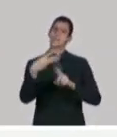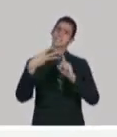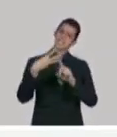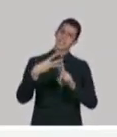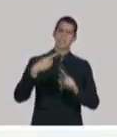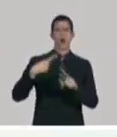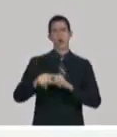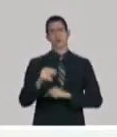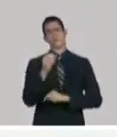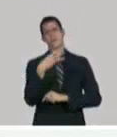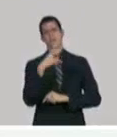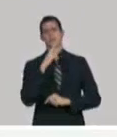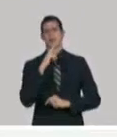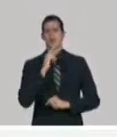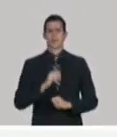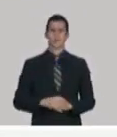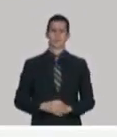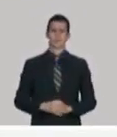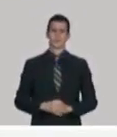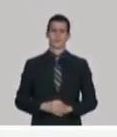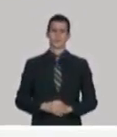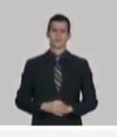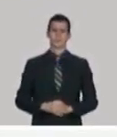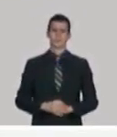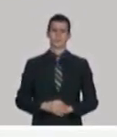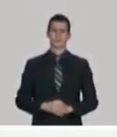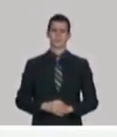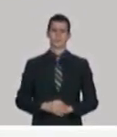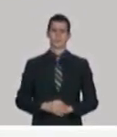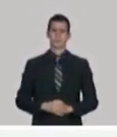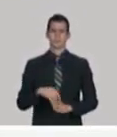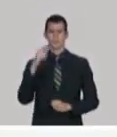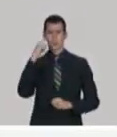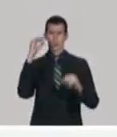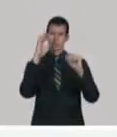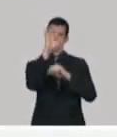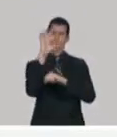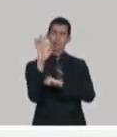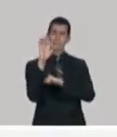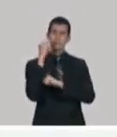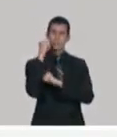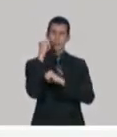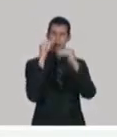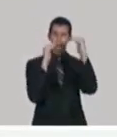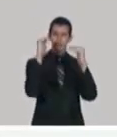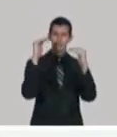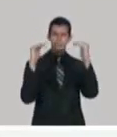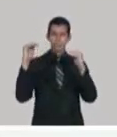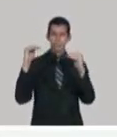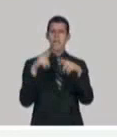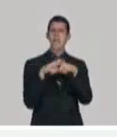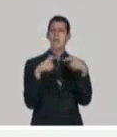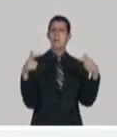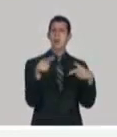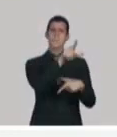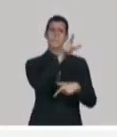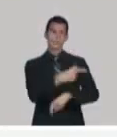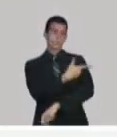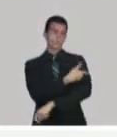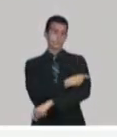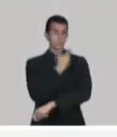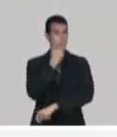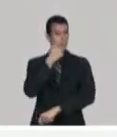se ve que la media es mucho mayor en los dos grupos que la de la media de los sueros de los controles convalecientes ya del lado de la